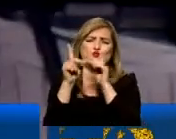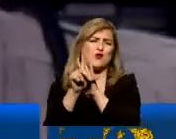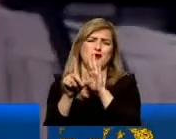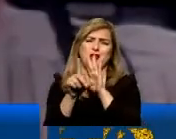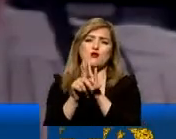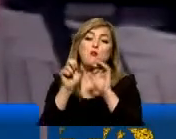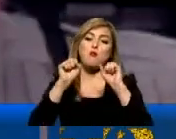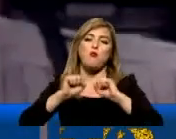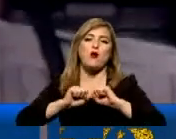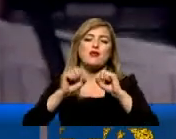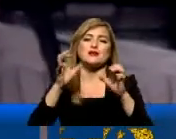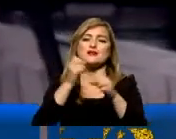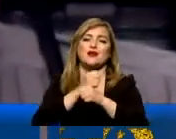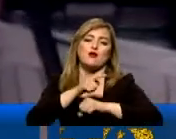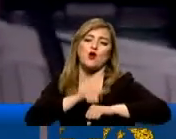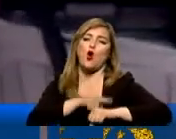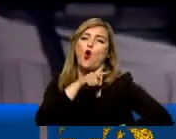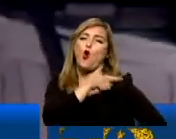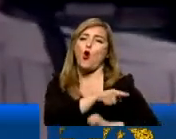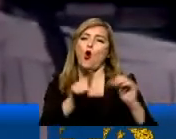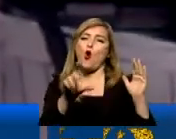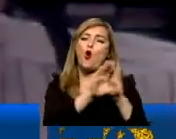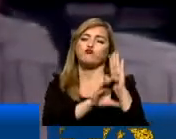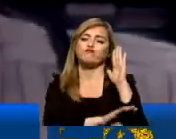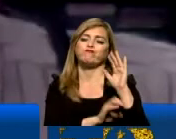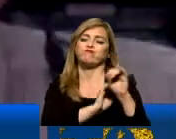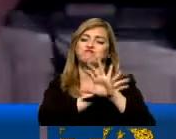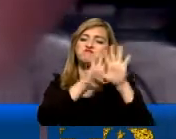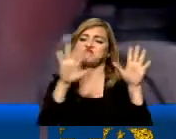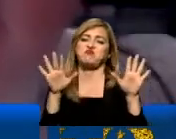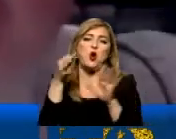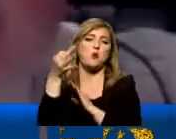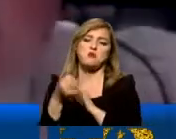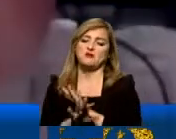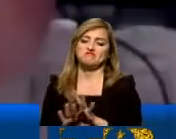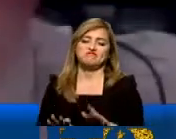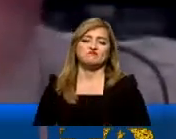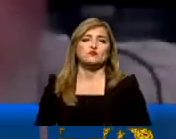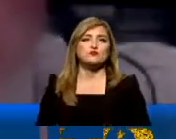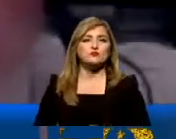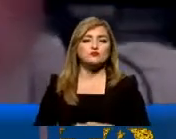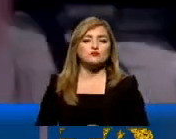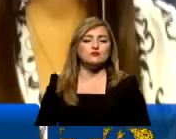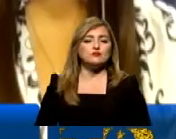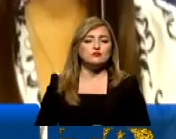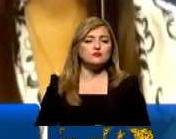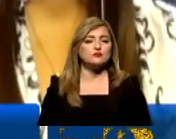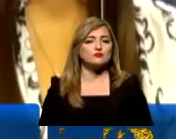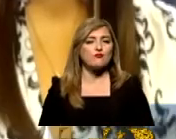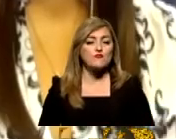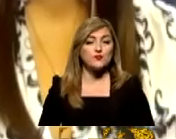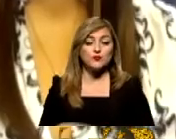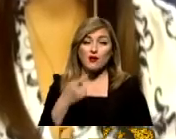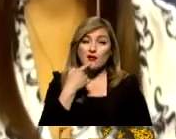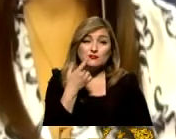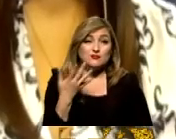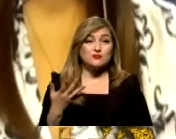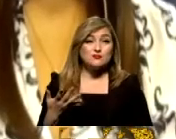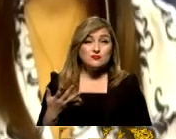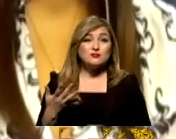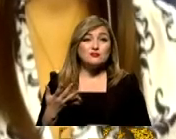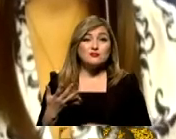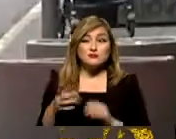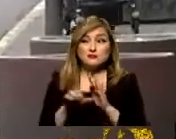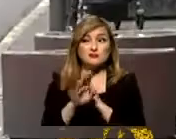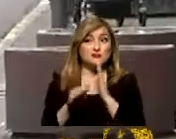solo se puede realizar lo que está expresamente señalado en la norma. Reitera que nada está sobre